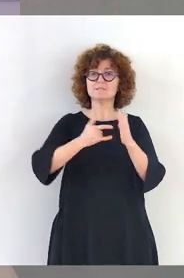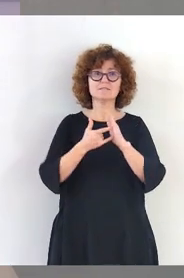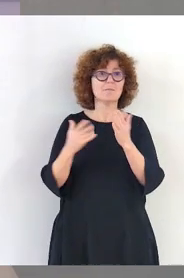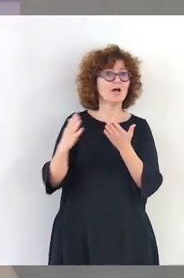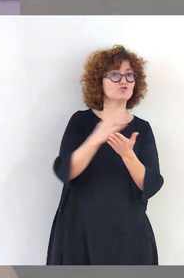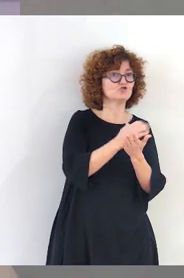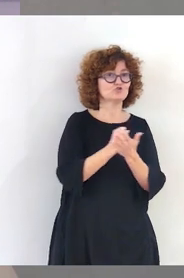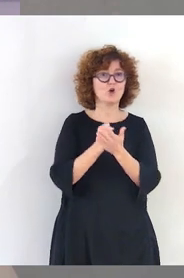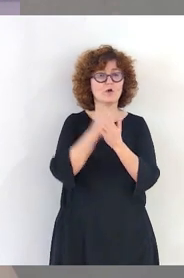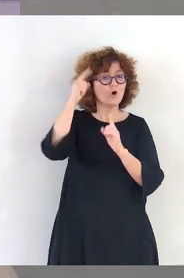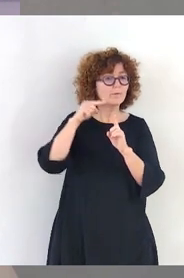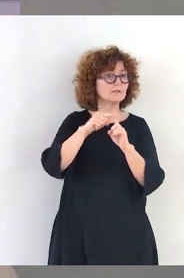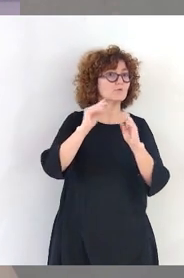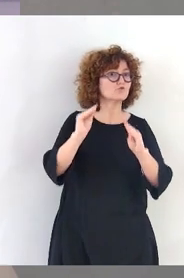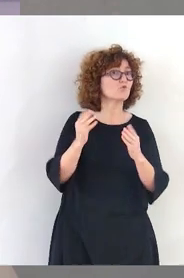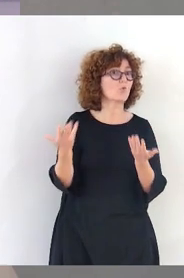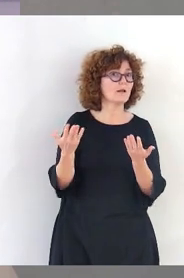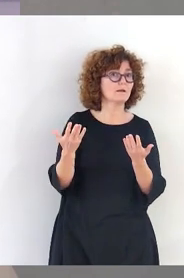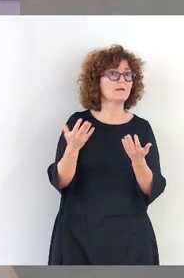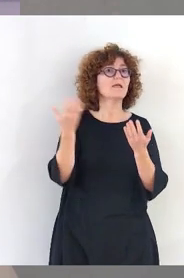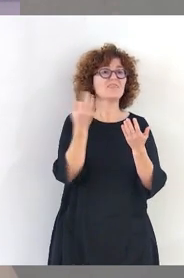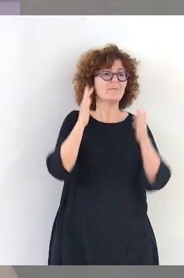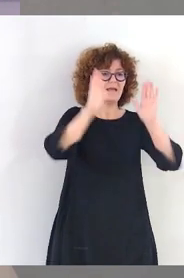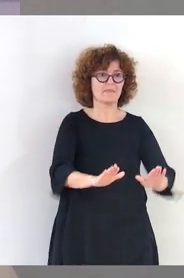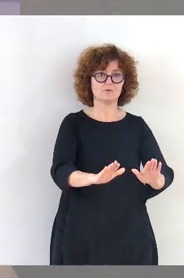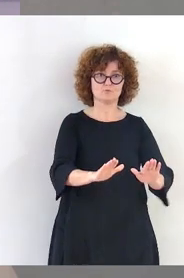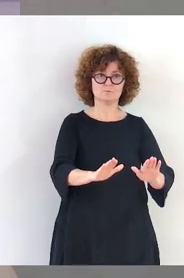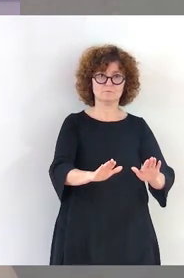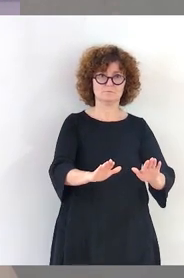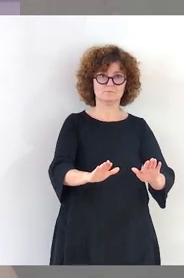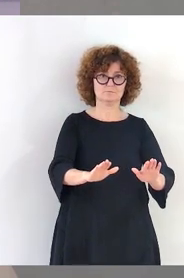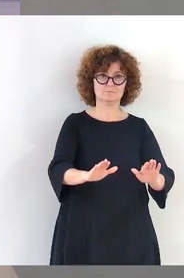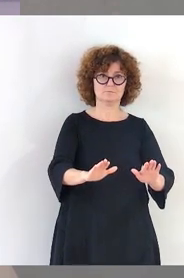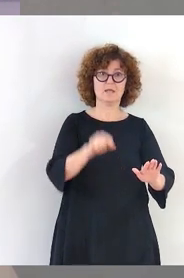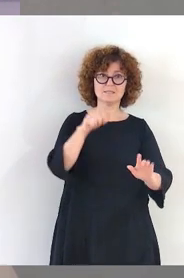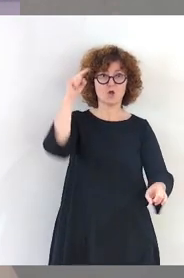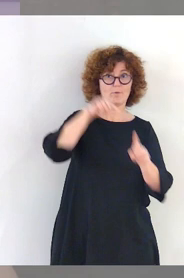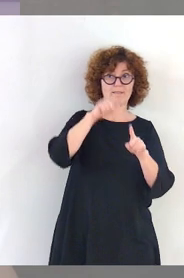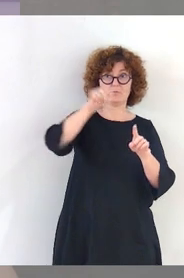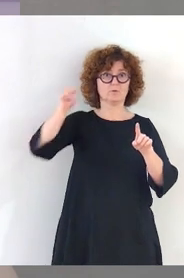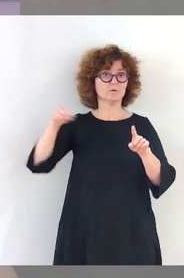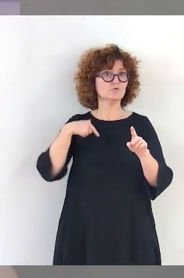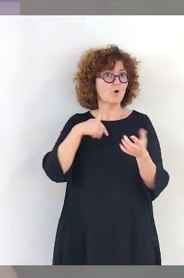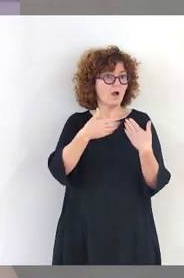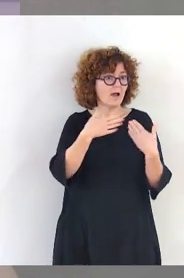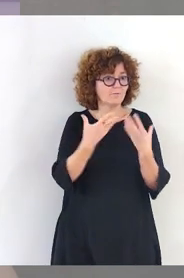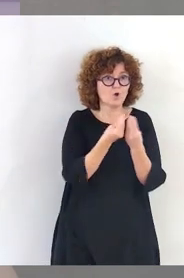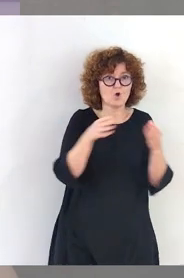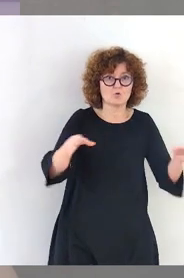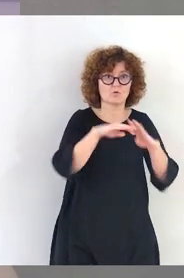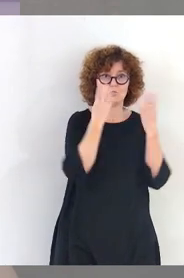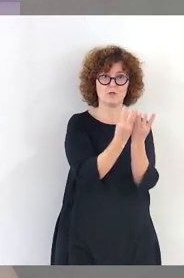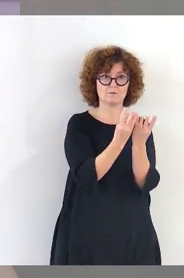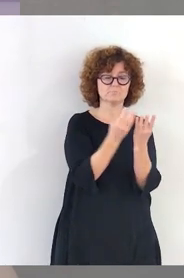de una narrativa en la cual lo que tenéis que hacer es quedaros y claro yo hablo con las comunidades Me siento con